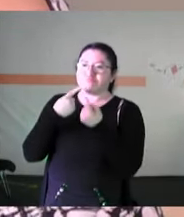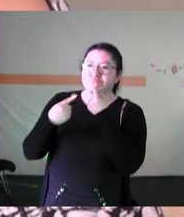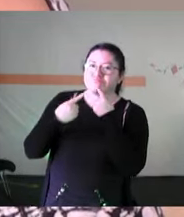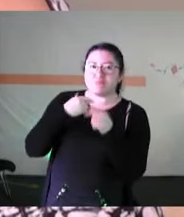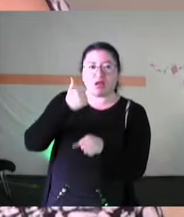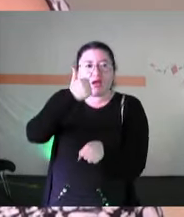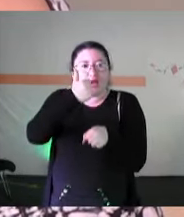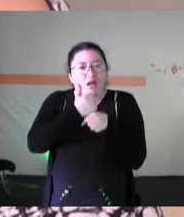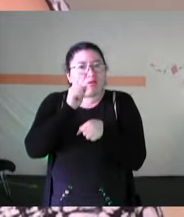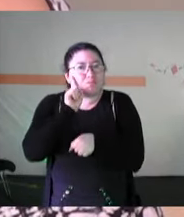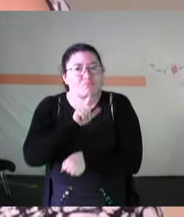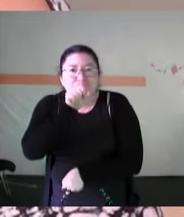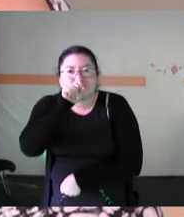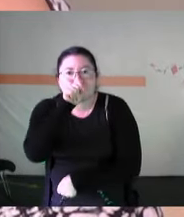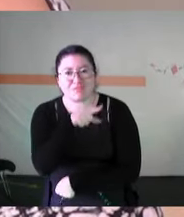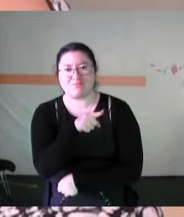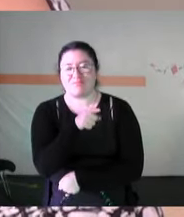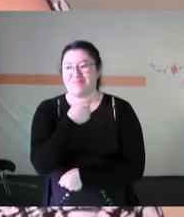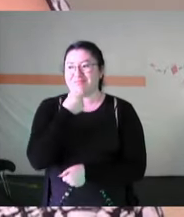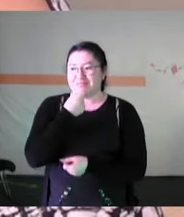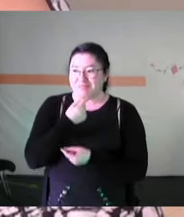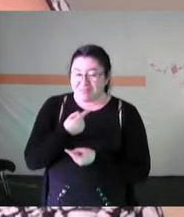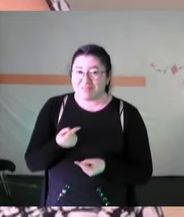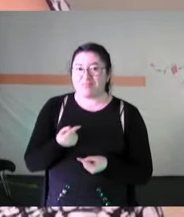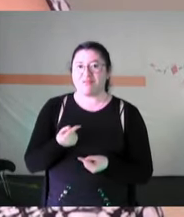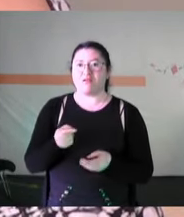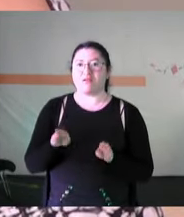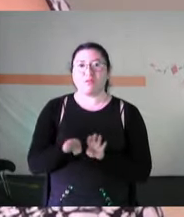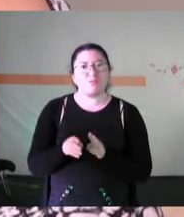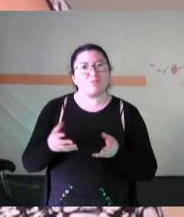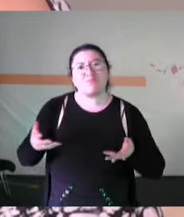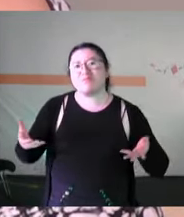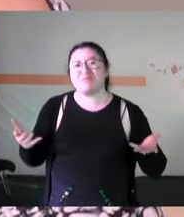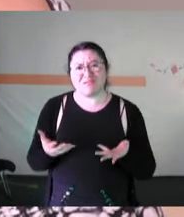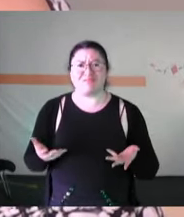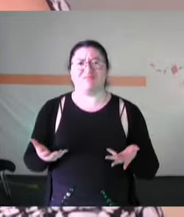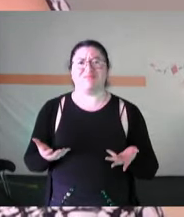que fueron niñas, que vivieron esas violencias